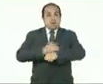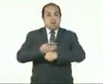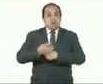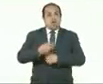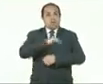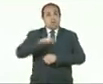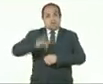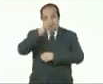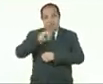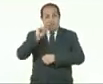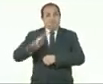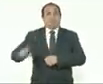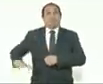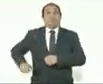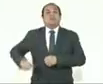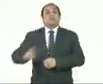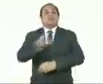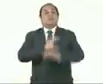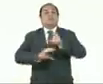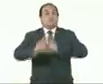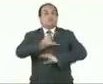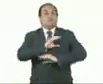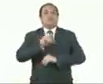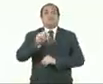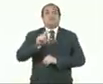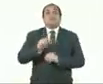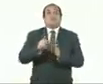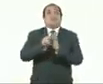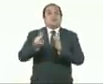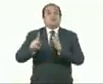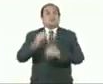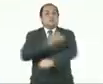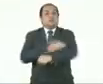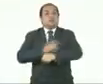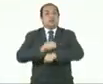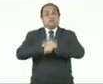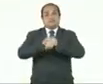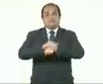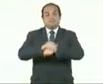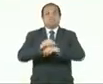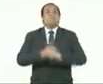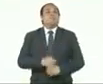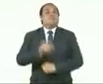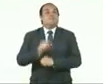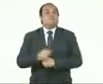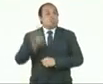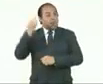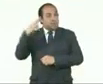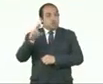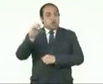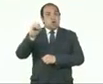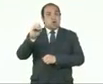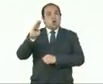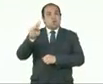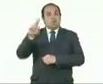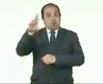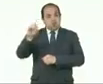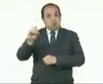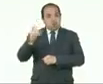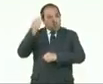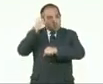y a los medios de comunicación. Me acompaña también mi amigo, el maestro Obdulio Ávila Mayo,